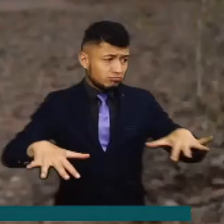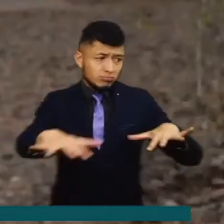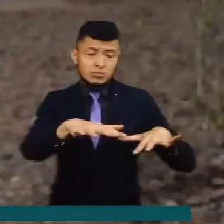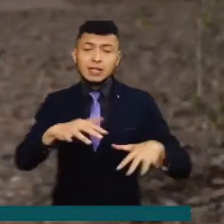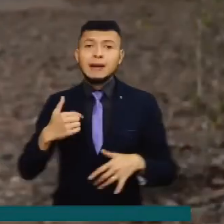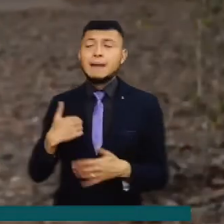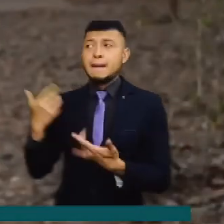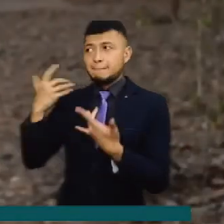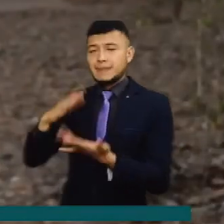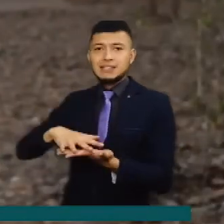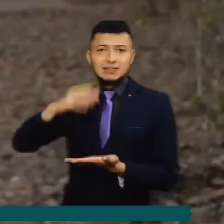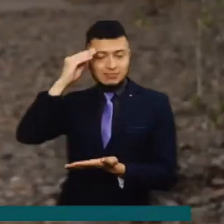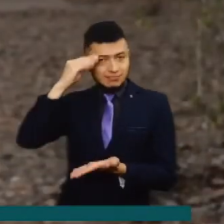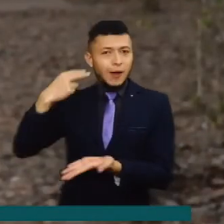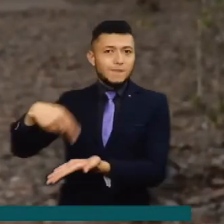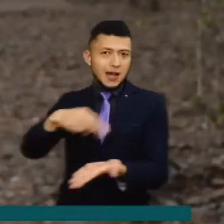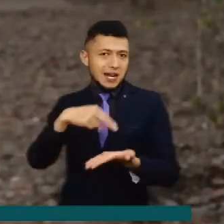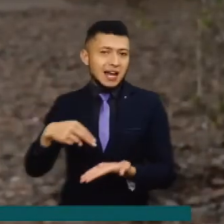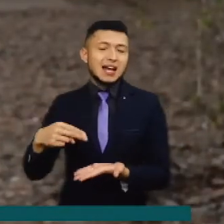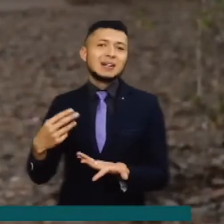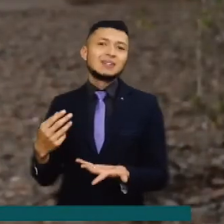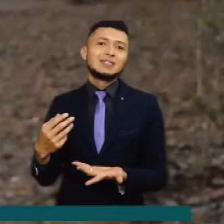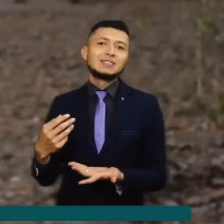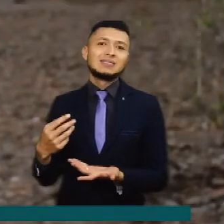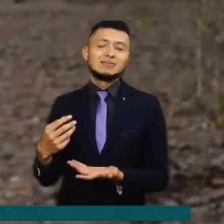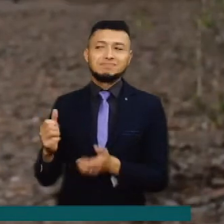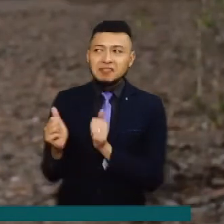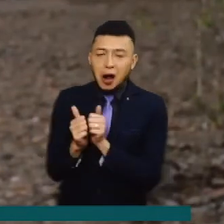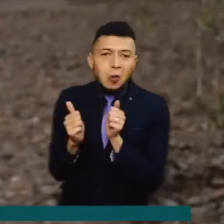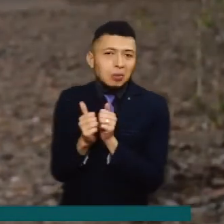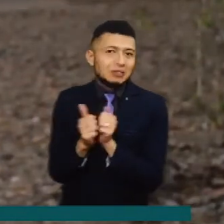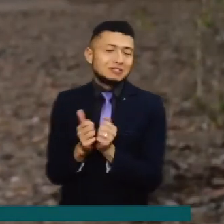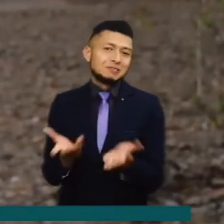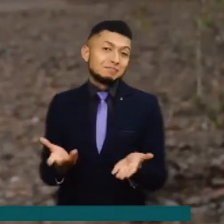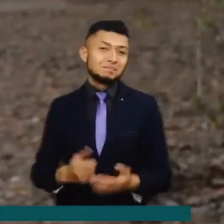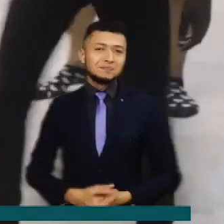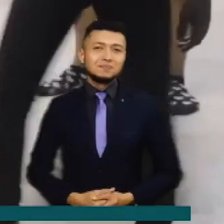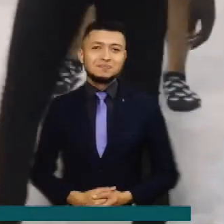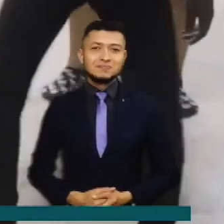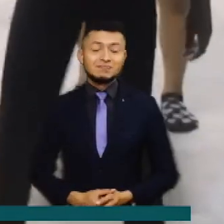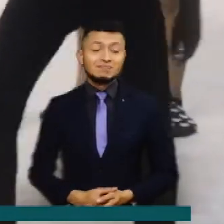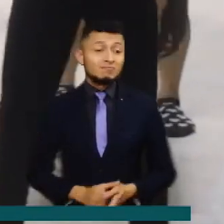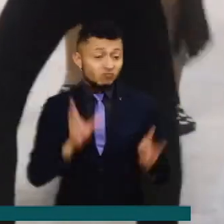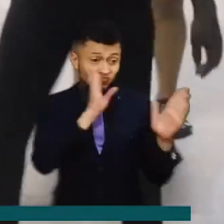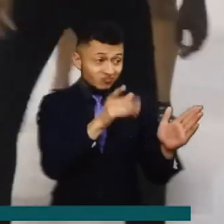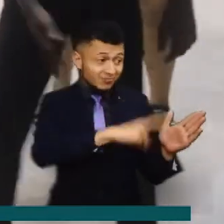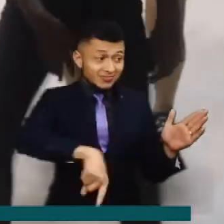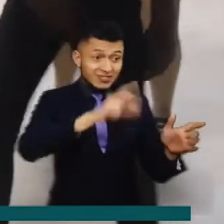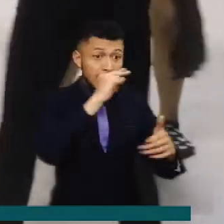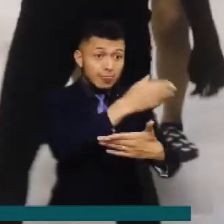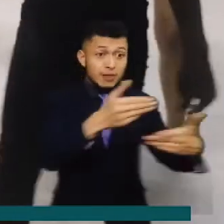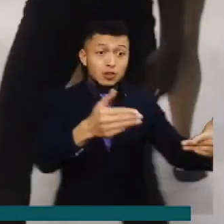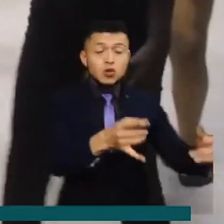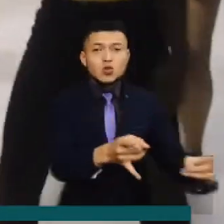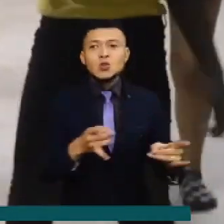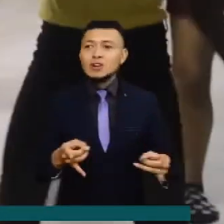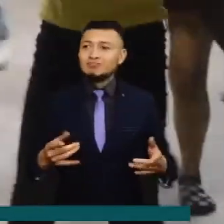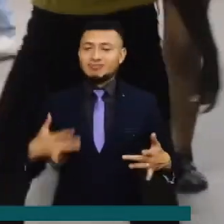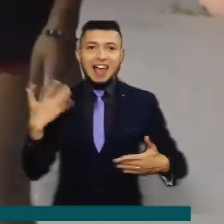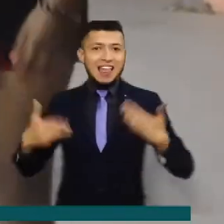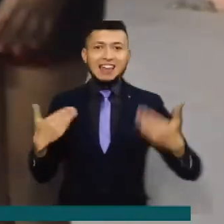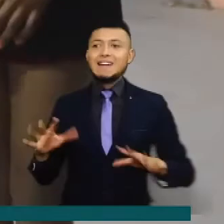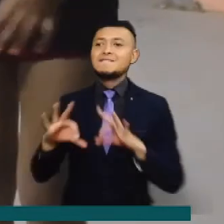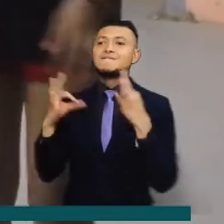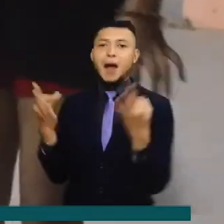partes, porque me enseñan a bailar, me acompañan. Y aunque los protagonistas son ellos, su alegría también